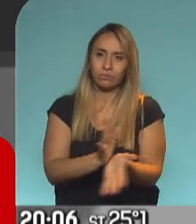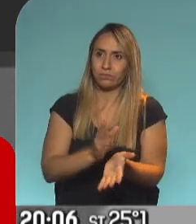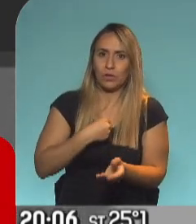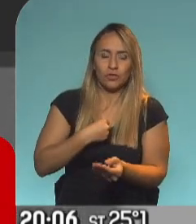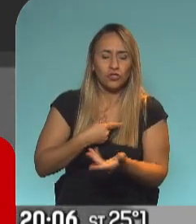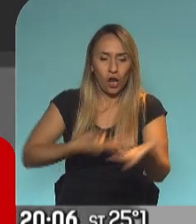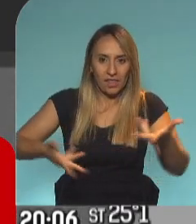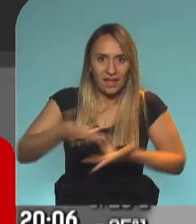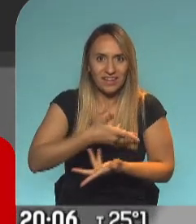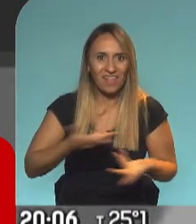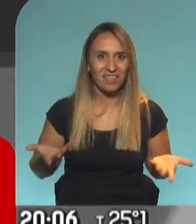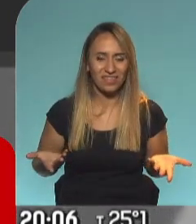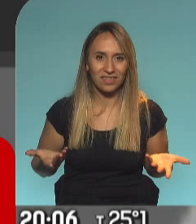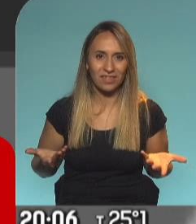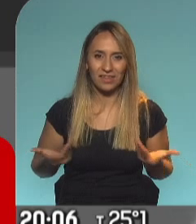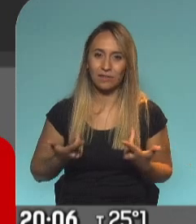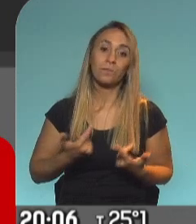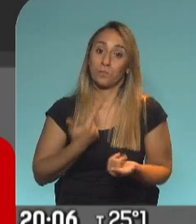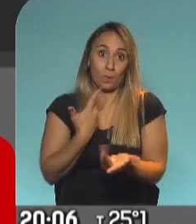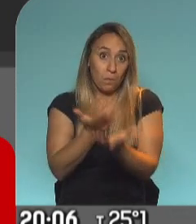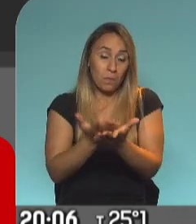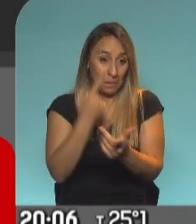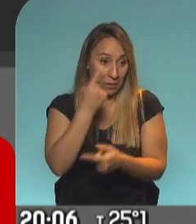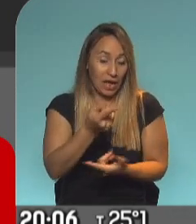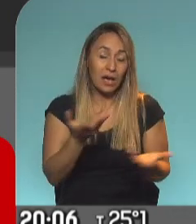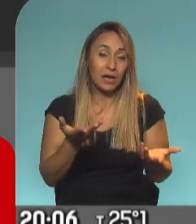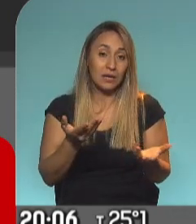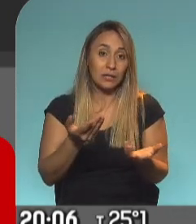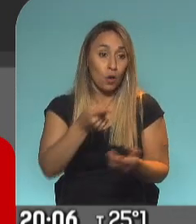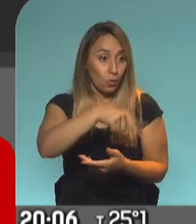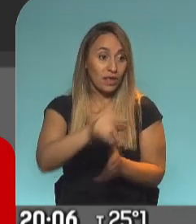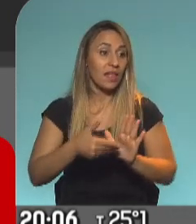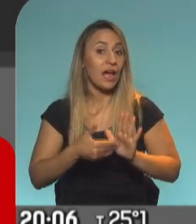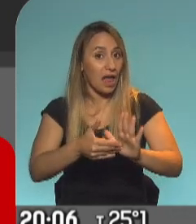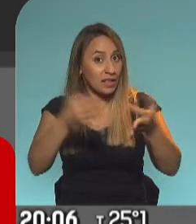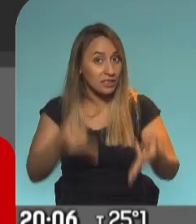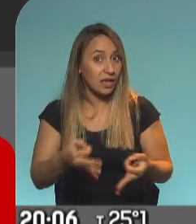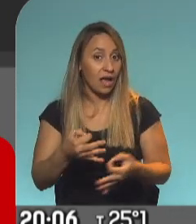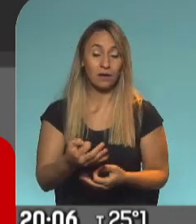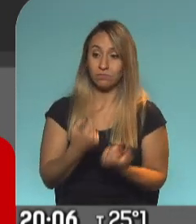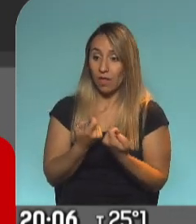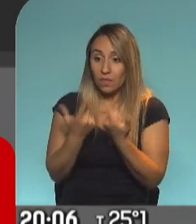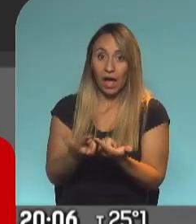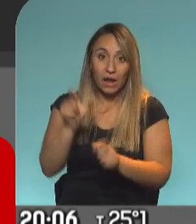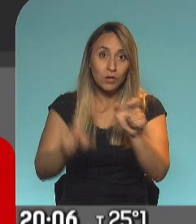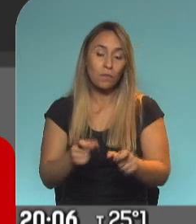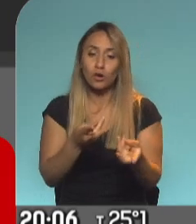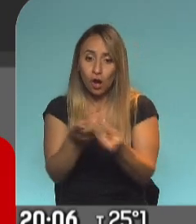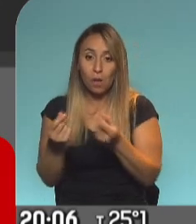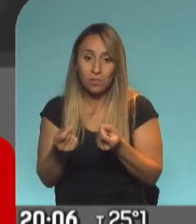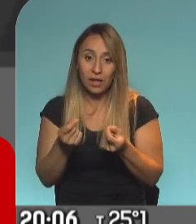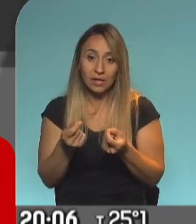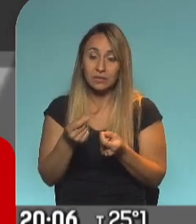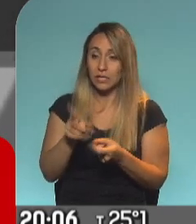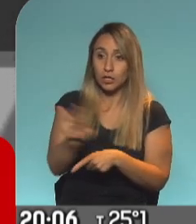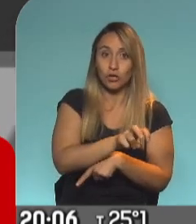que les estoy planteando, miren, hagamos una cosa, garanticen al argentino lo que el argentino consume y eso cóbrenle lo que